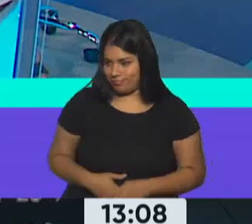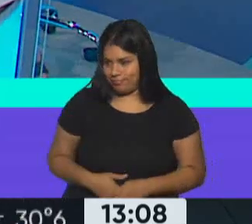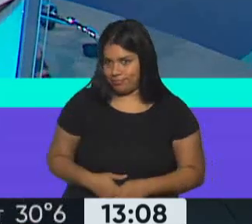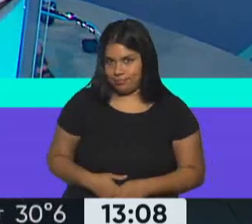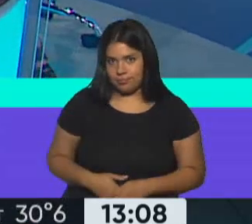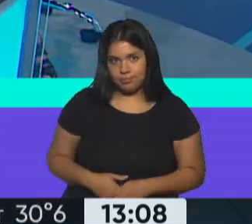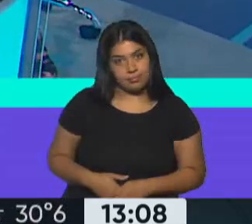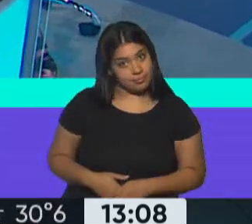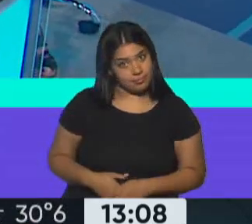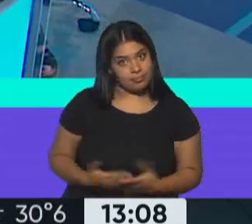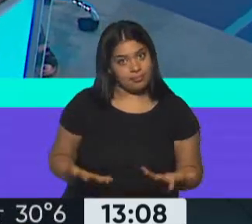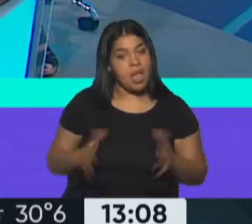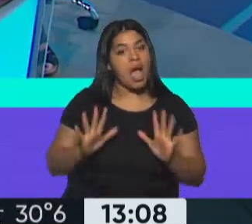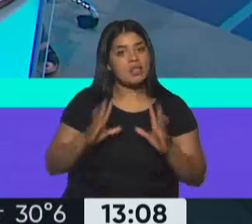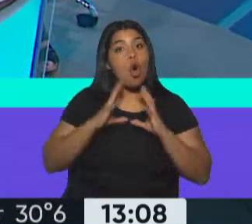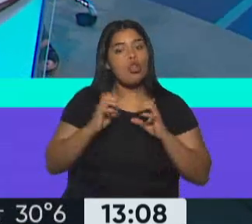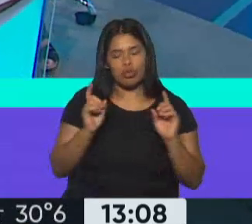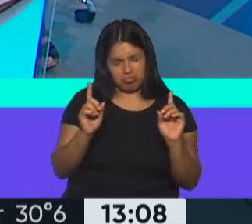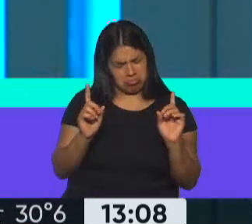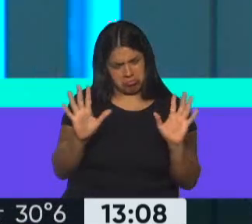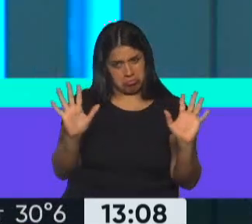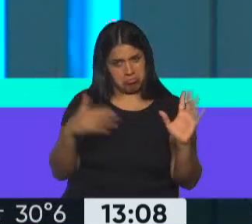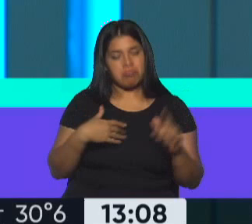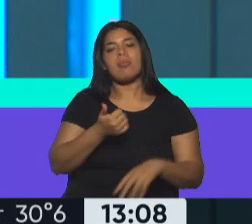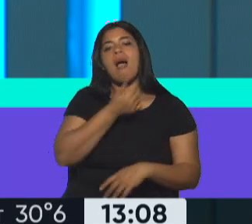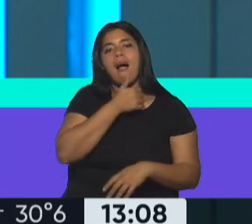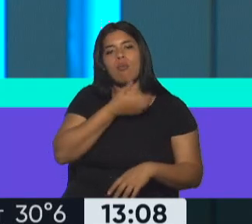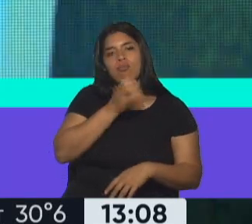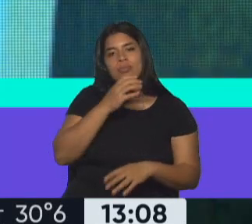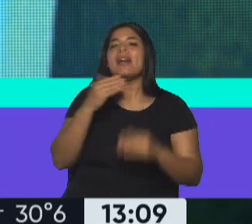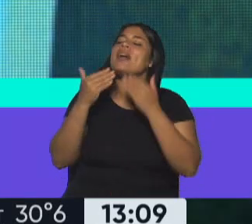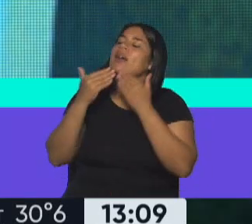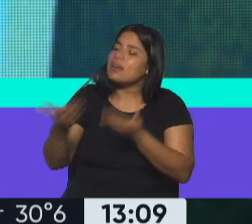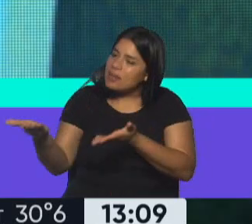odios más vasos de agua entonces para seguir